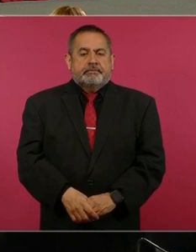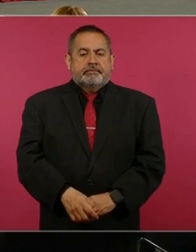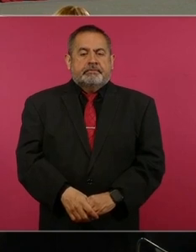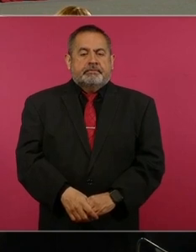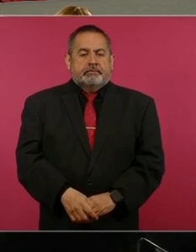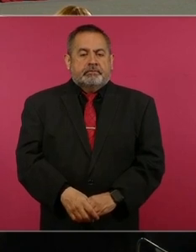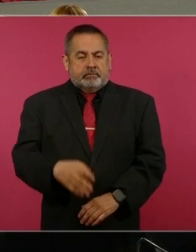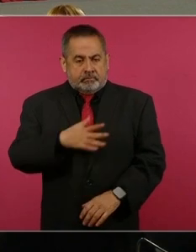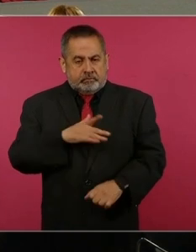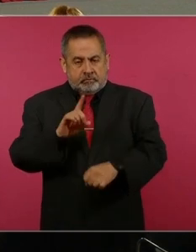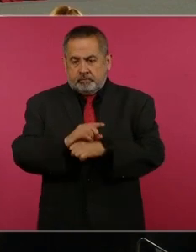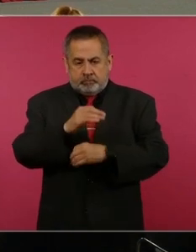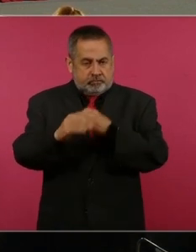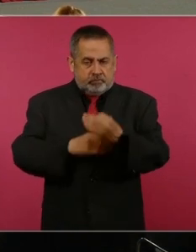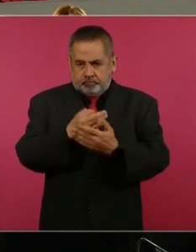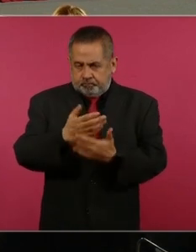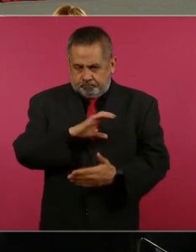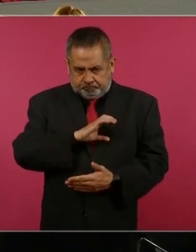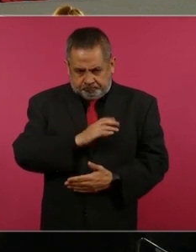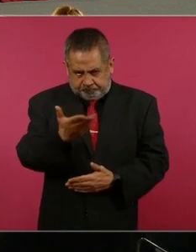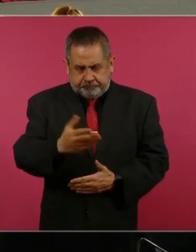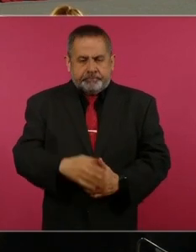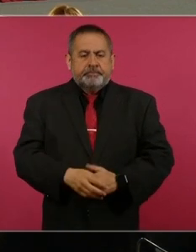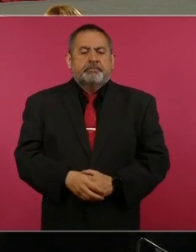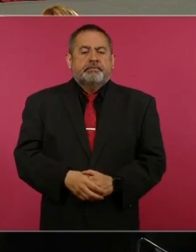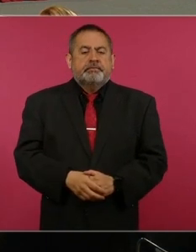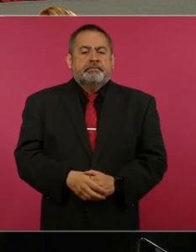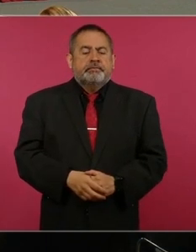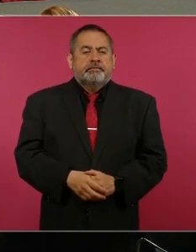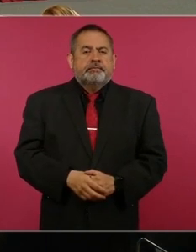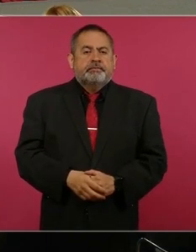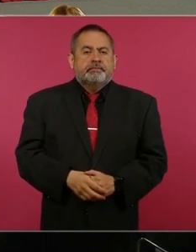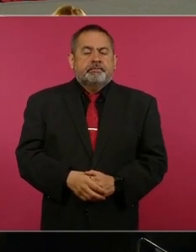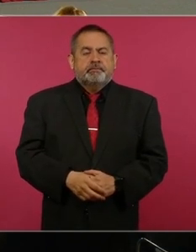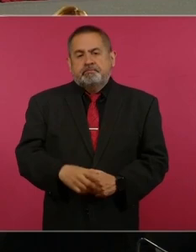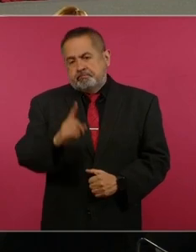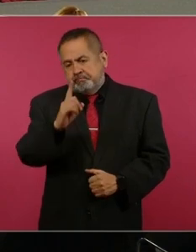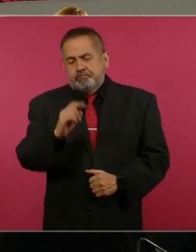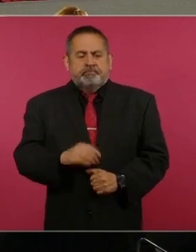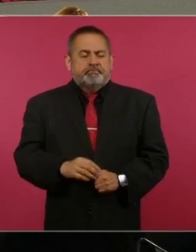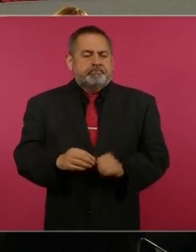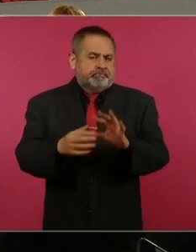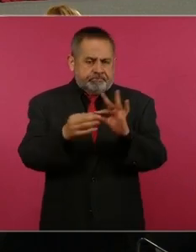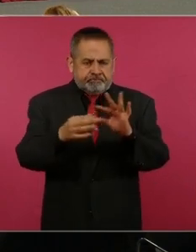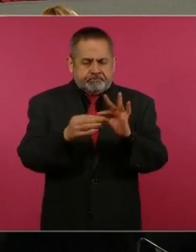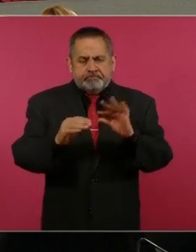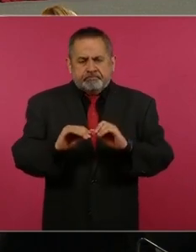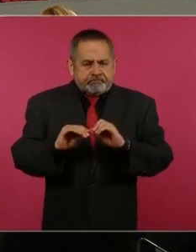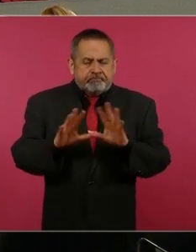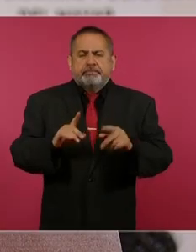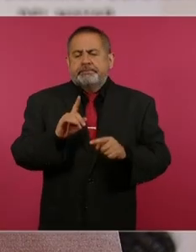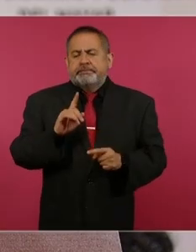Bien, buen día a todos. Un saludo afectuoso. Primero, creo que es importante destacar